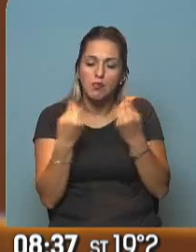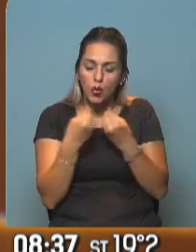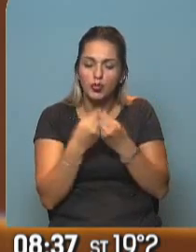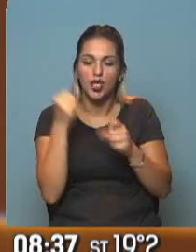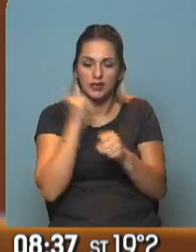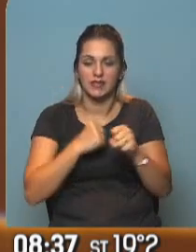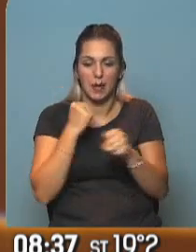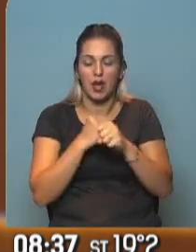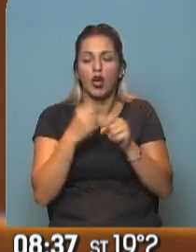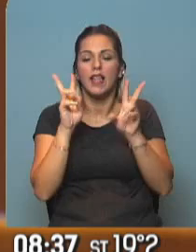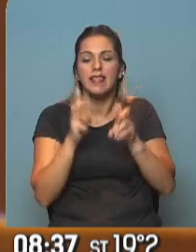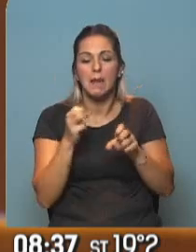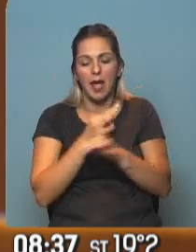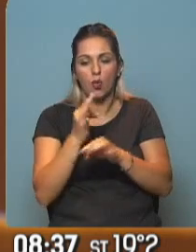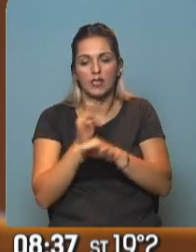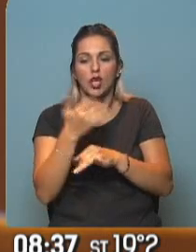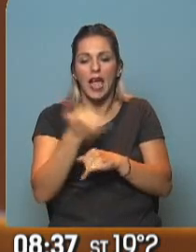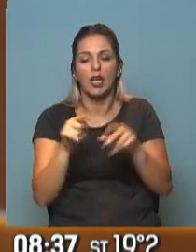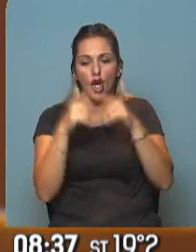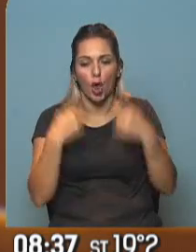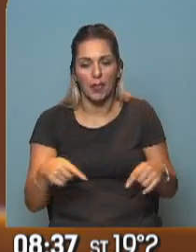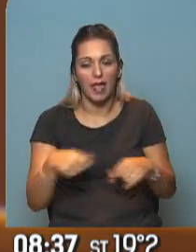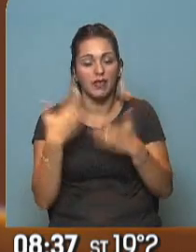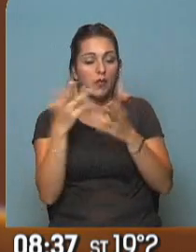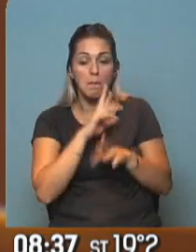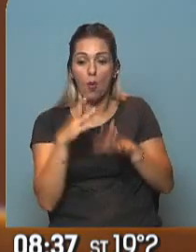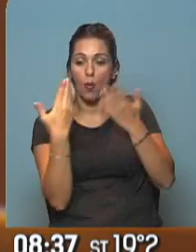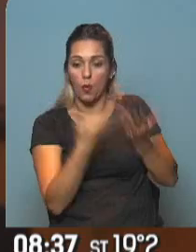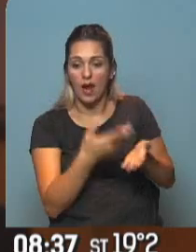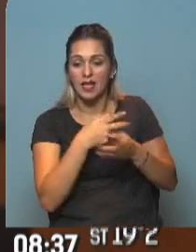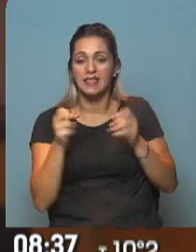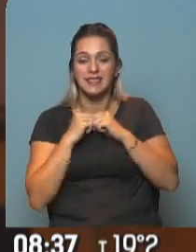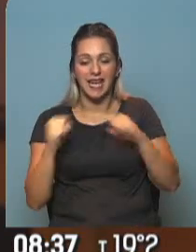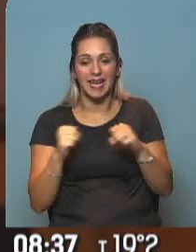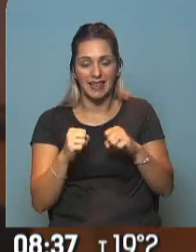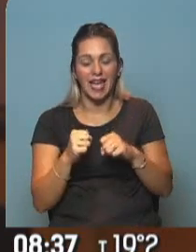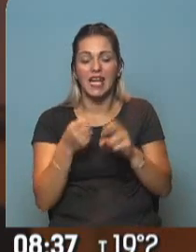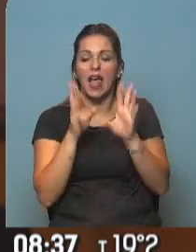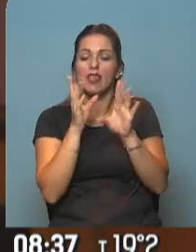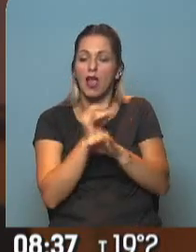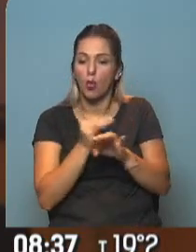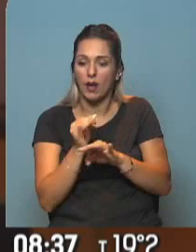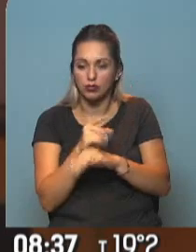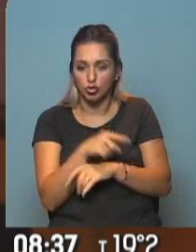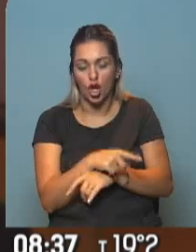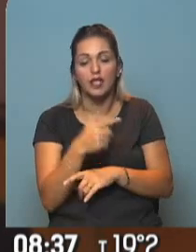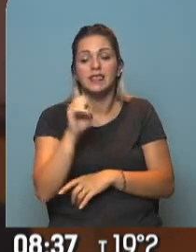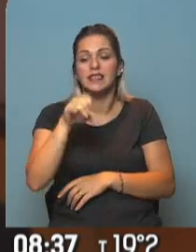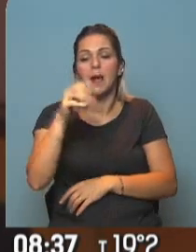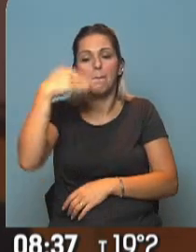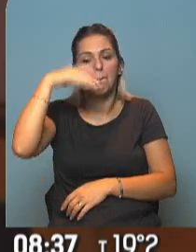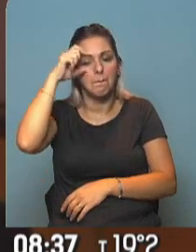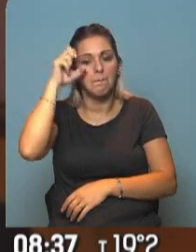en lo que es educación y hay novedades claro ella es mercedes miguel secretaria de innovación y calidad educativa mercedes bienvenida